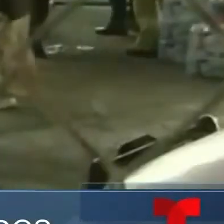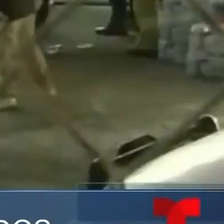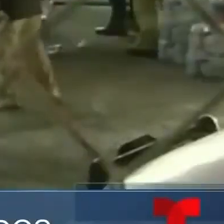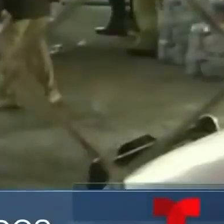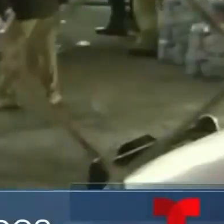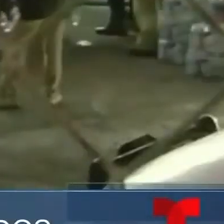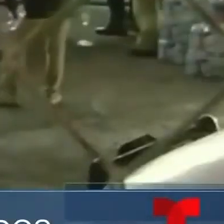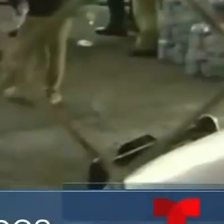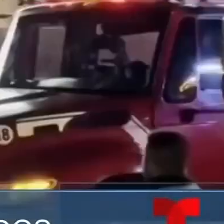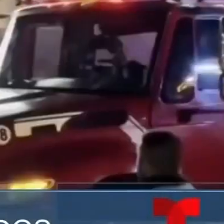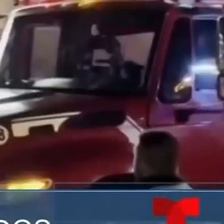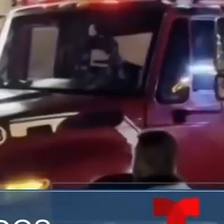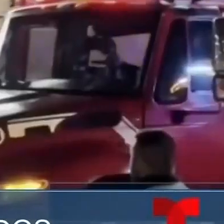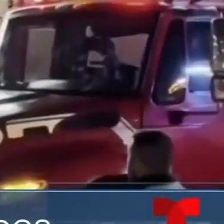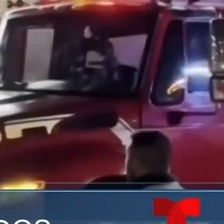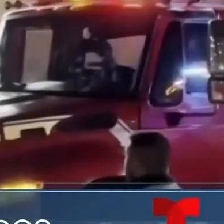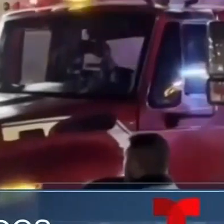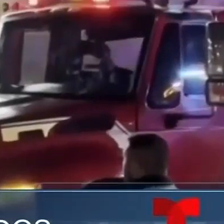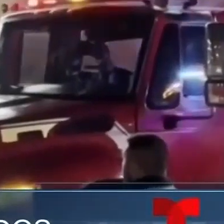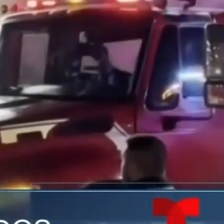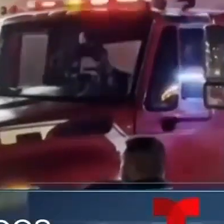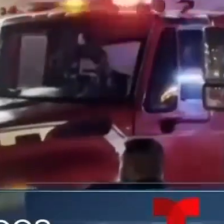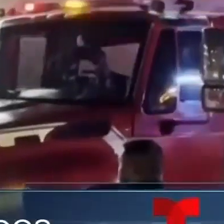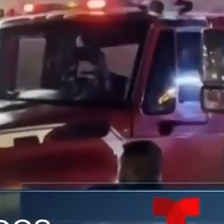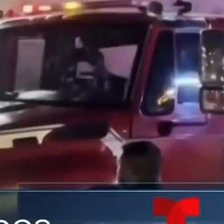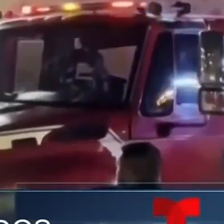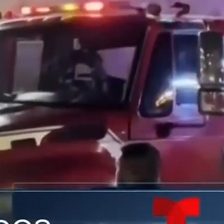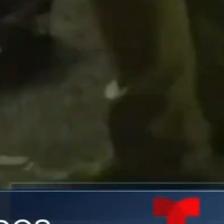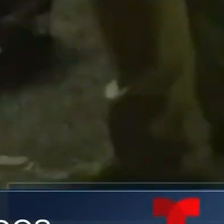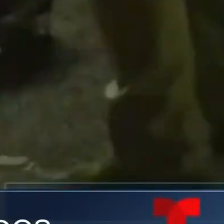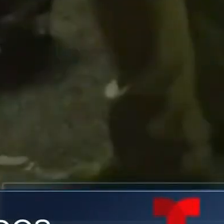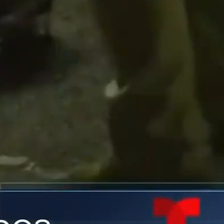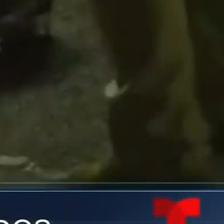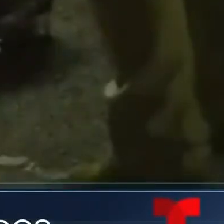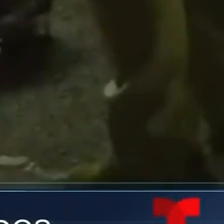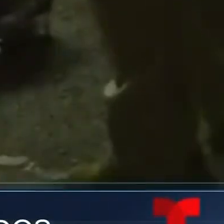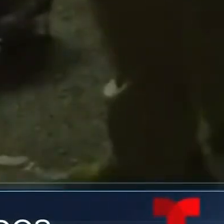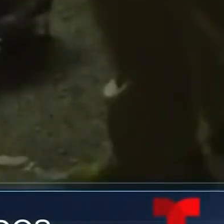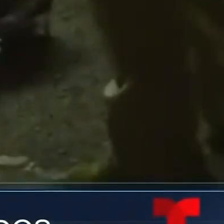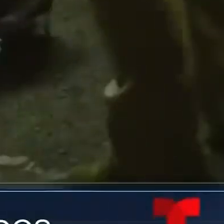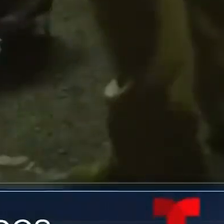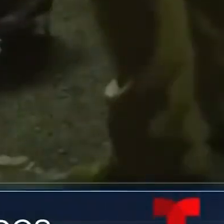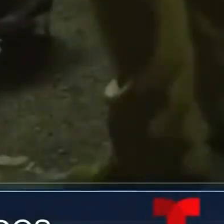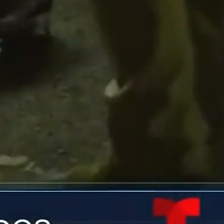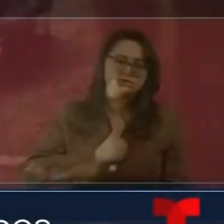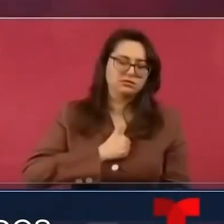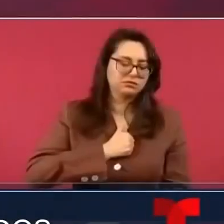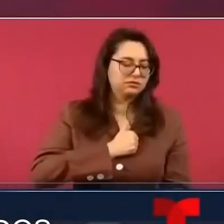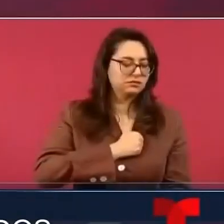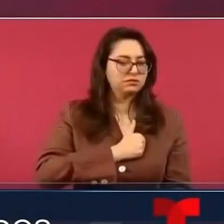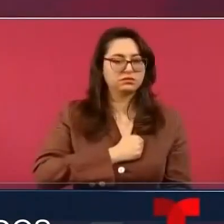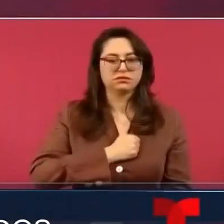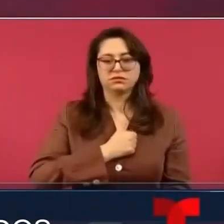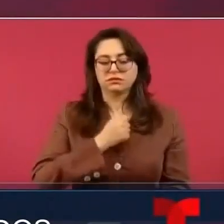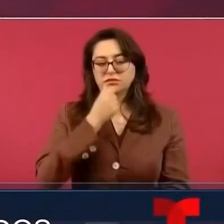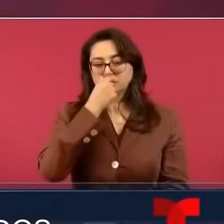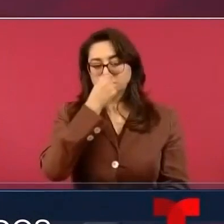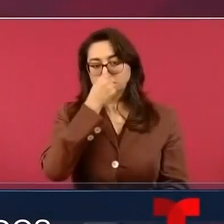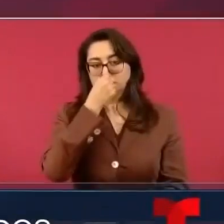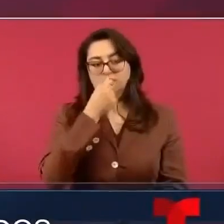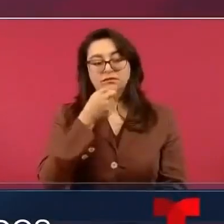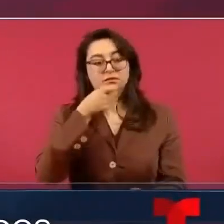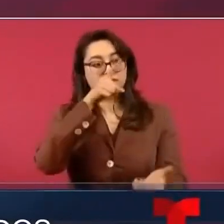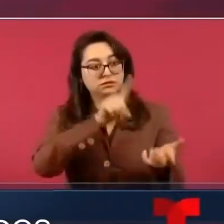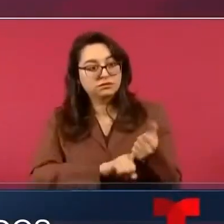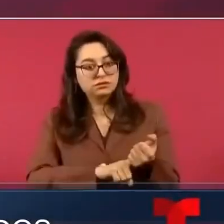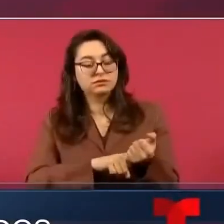personas. El presidente Andrés Manuel López Obrador habló hoy de este tema en la mañanera. Todo